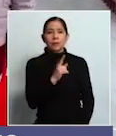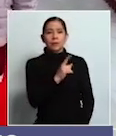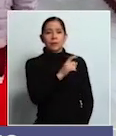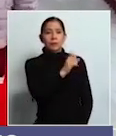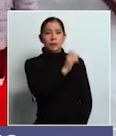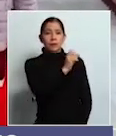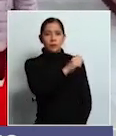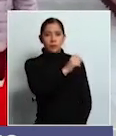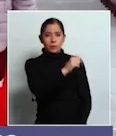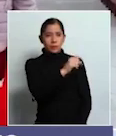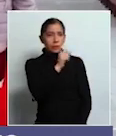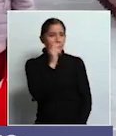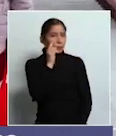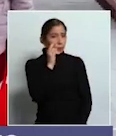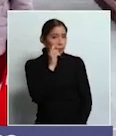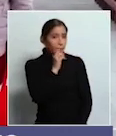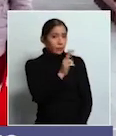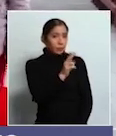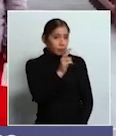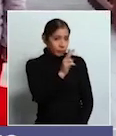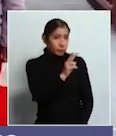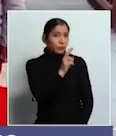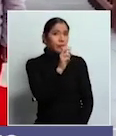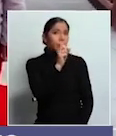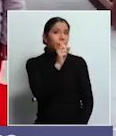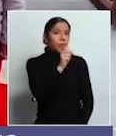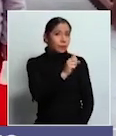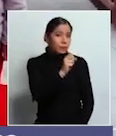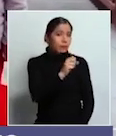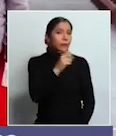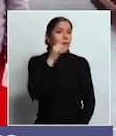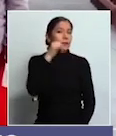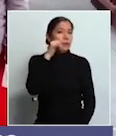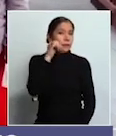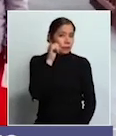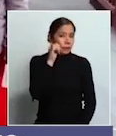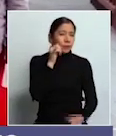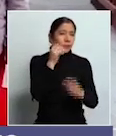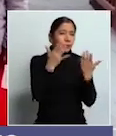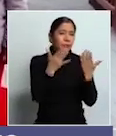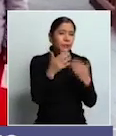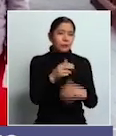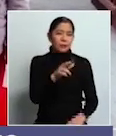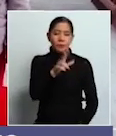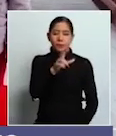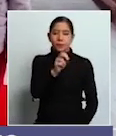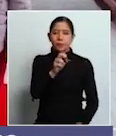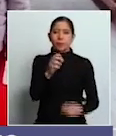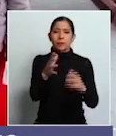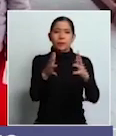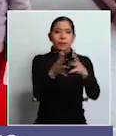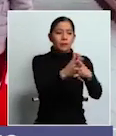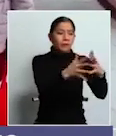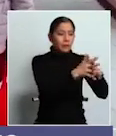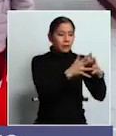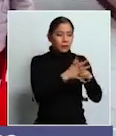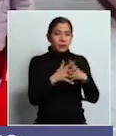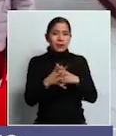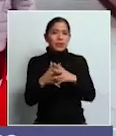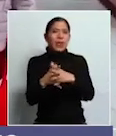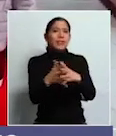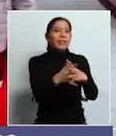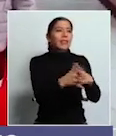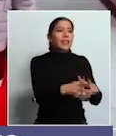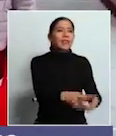Lo hemos observado en las imágenes, incluso en la pasada jornada, más de 30 puntos de bloqueo que se tenían, estos bloqueos de las